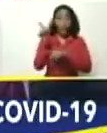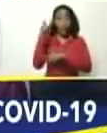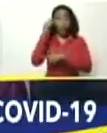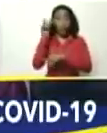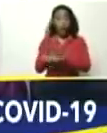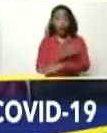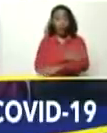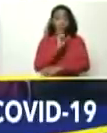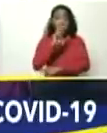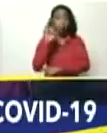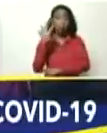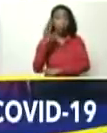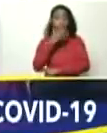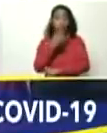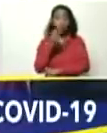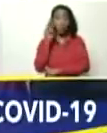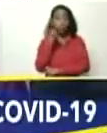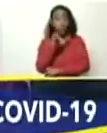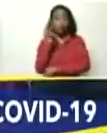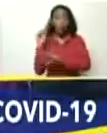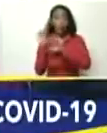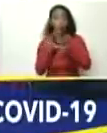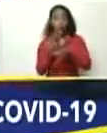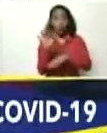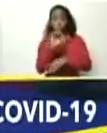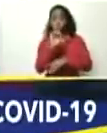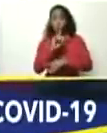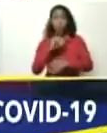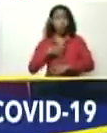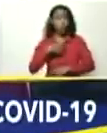al 24 de diciembre, prácticamente no se